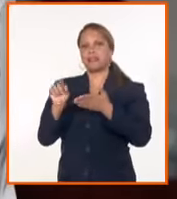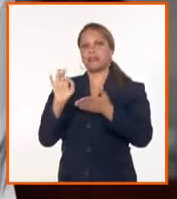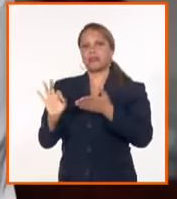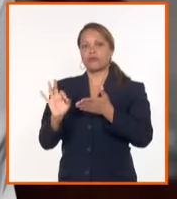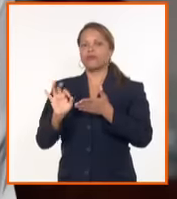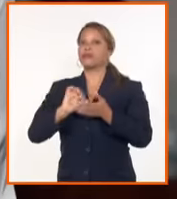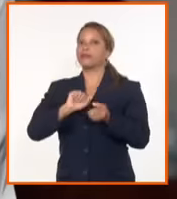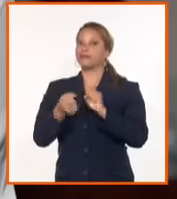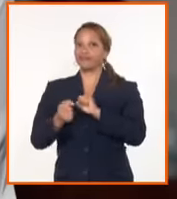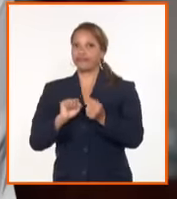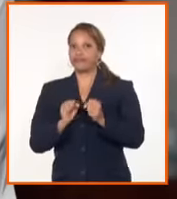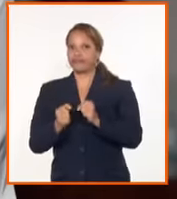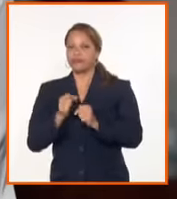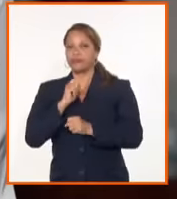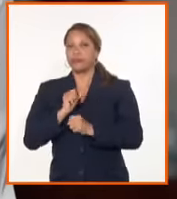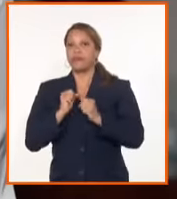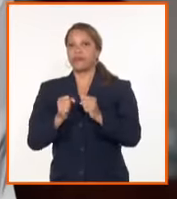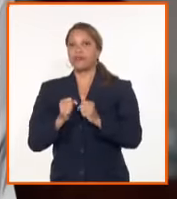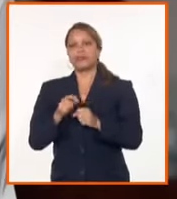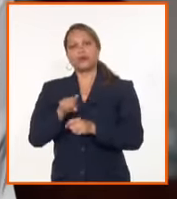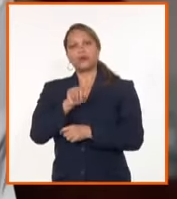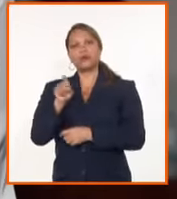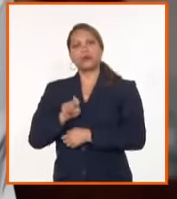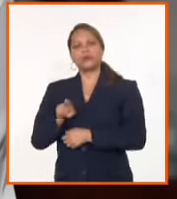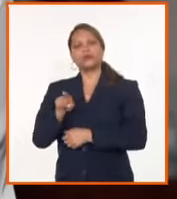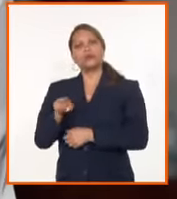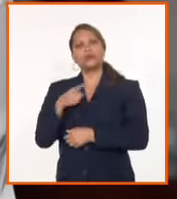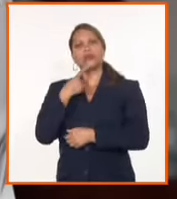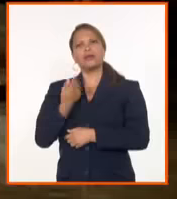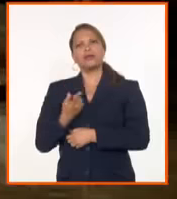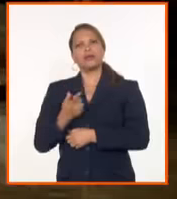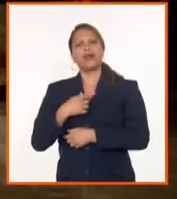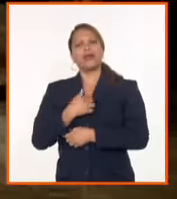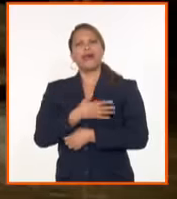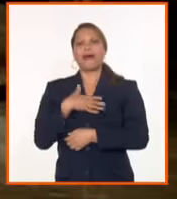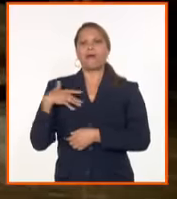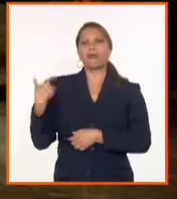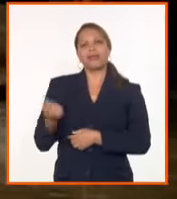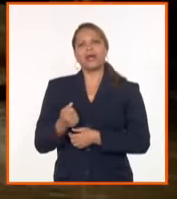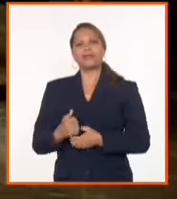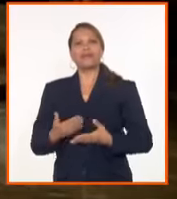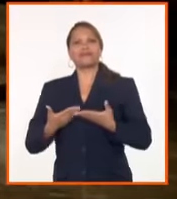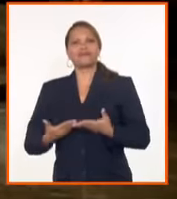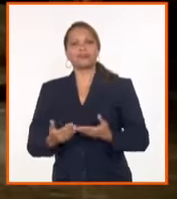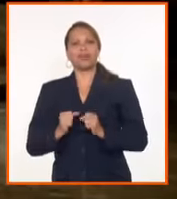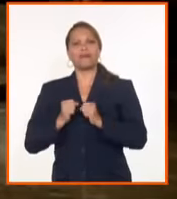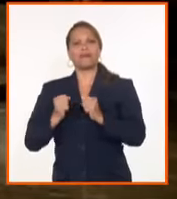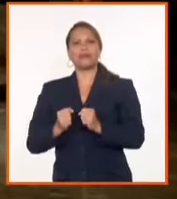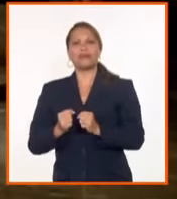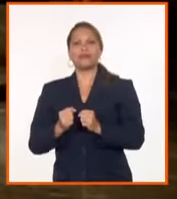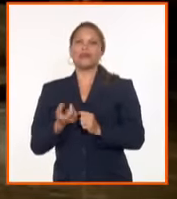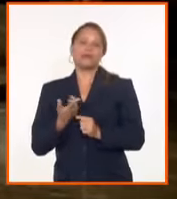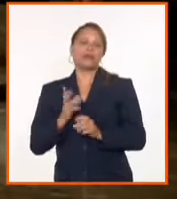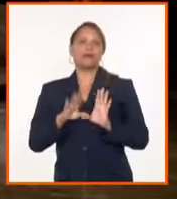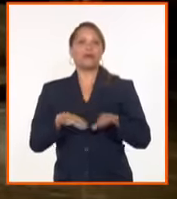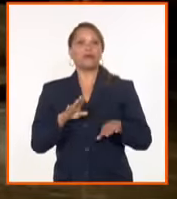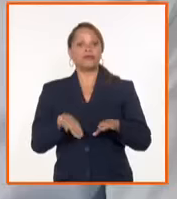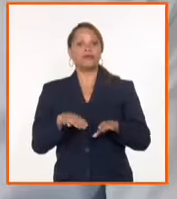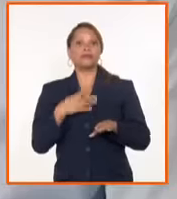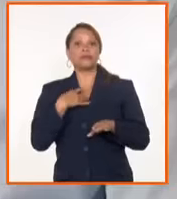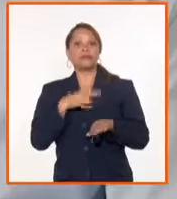apretada. ¿No está abusando mucho de su energía? A ver, Arlene, estamos hablando del tiempo, de lo temporal en el trabajo, que